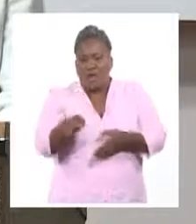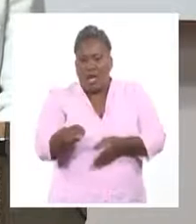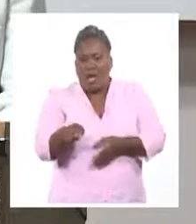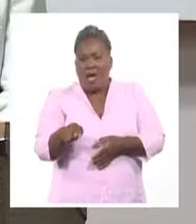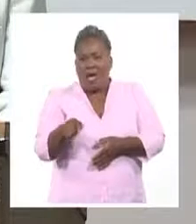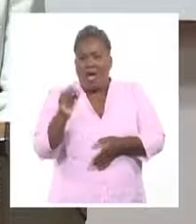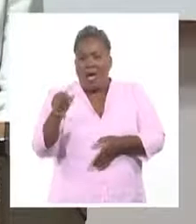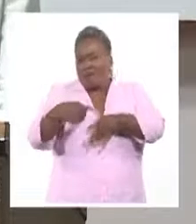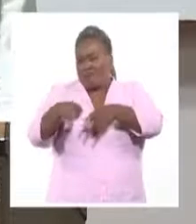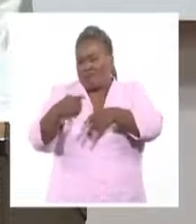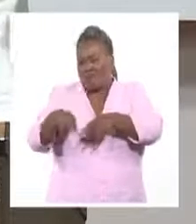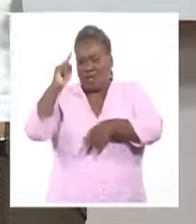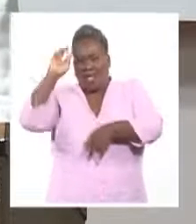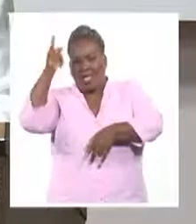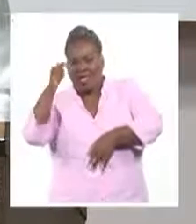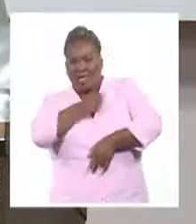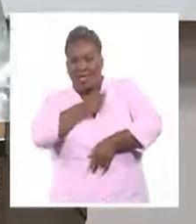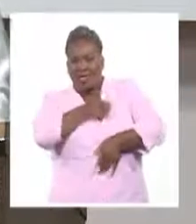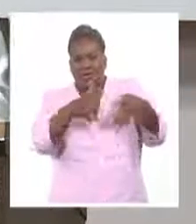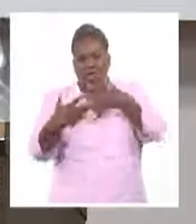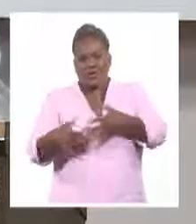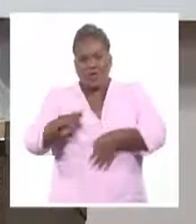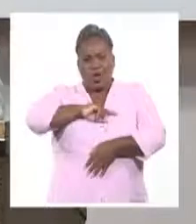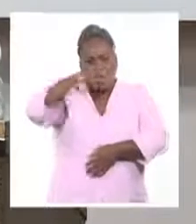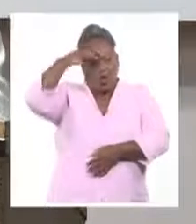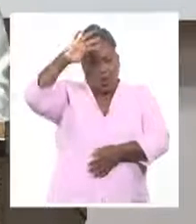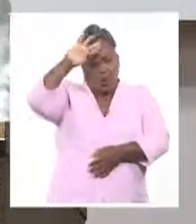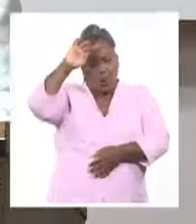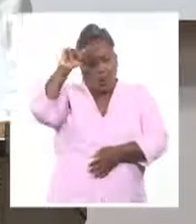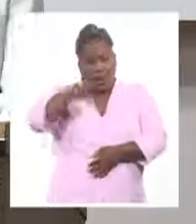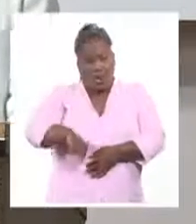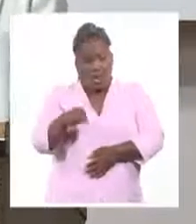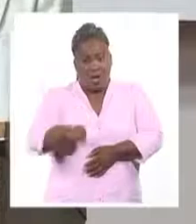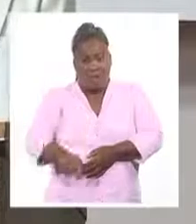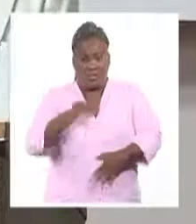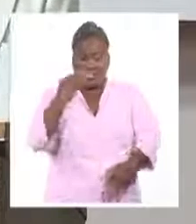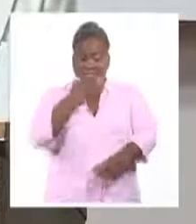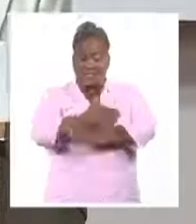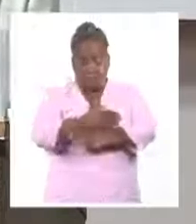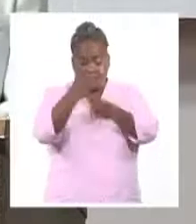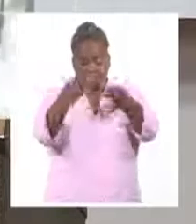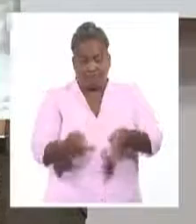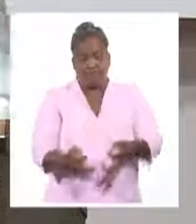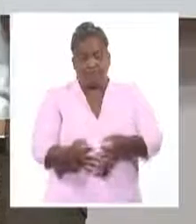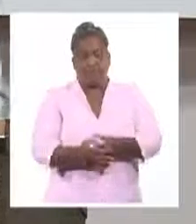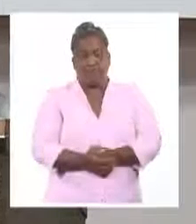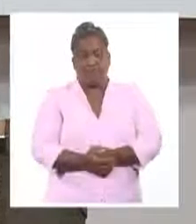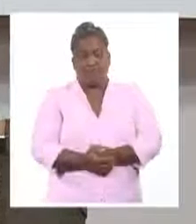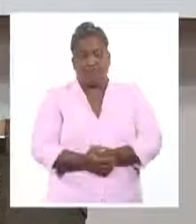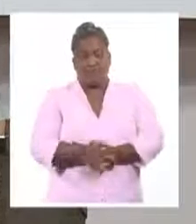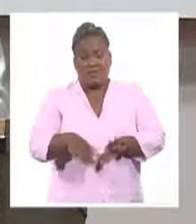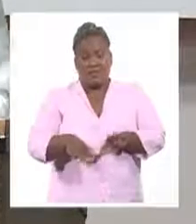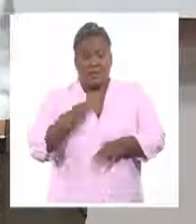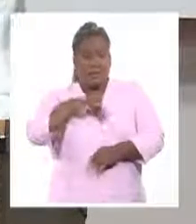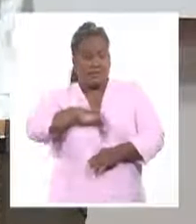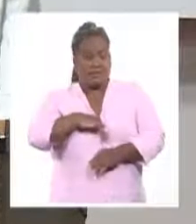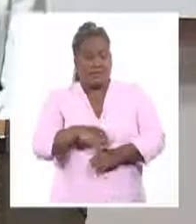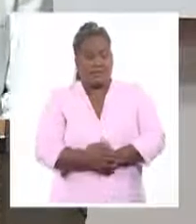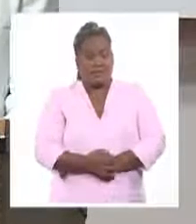de esos productos hechos para el encantamiento acrítico, hoy resultan muy limitados y en algunos casos